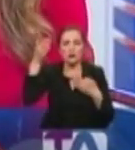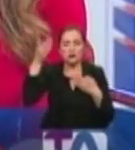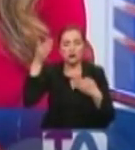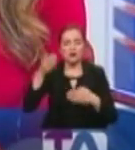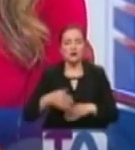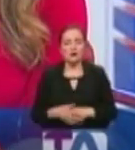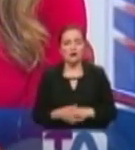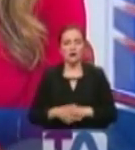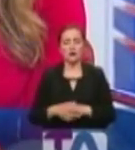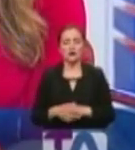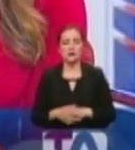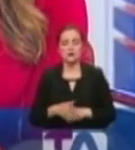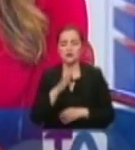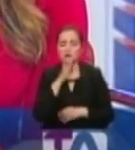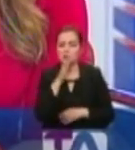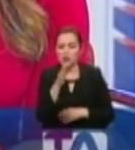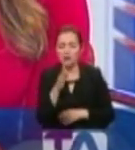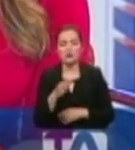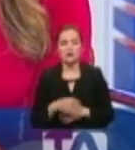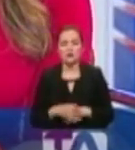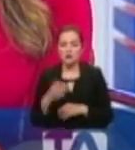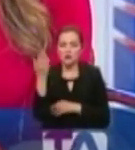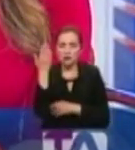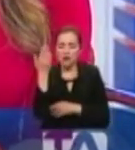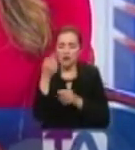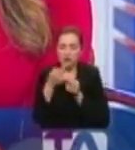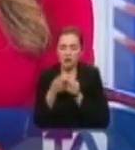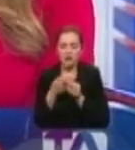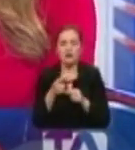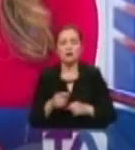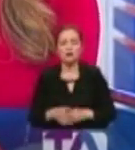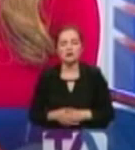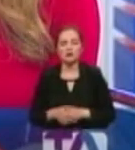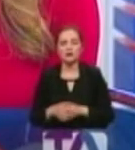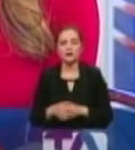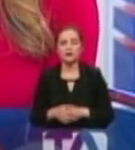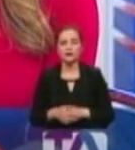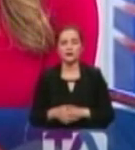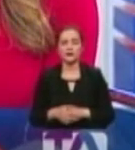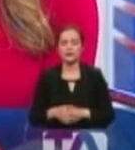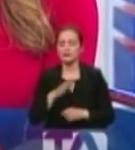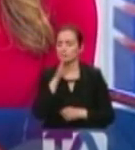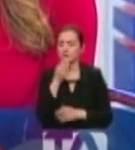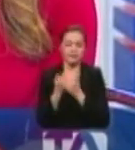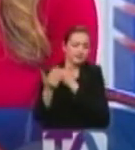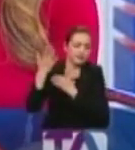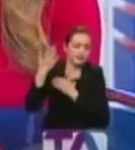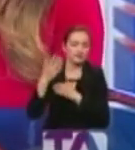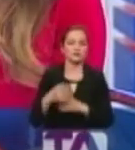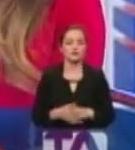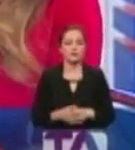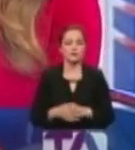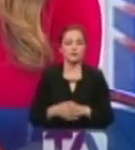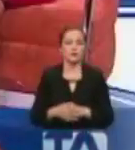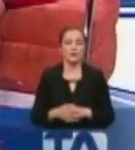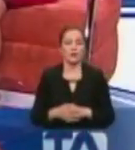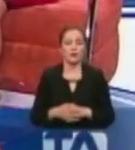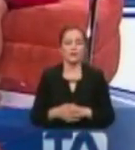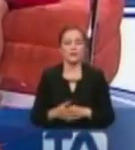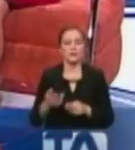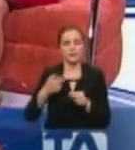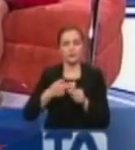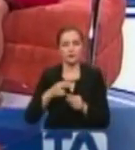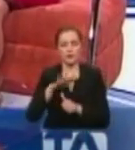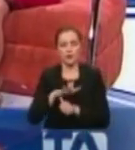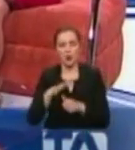¿no? Siempre se ha considerado que el alcalde de Quito históricamente ha tenido mucha presencia